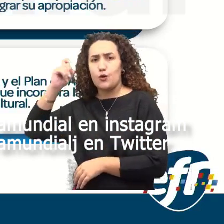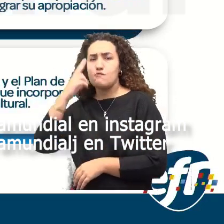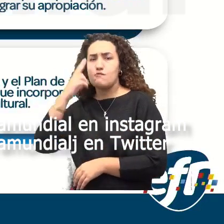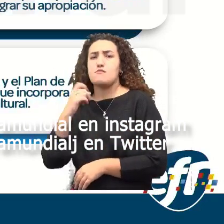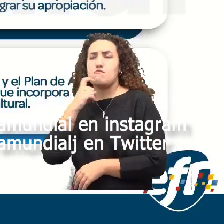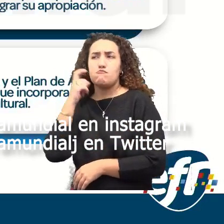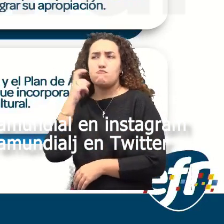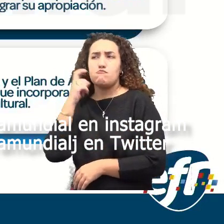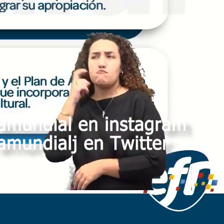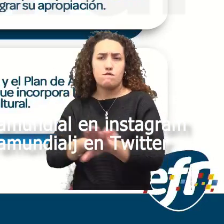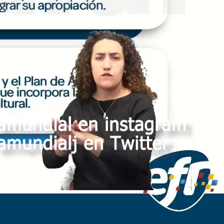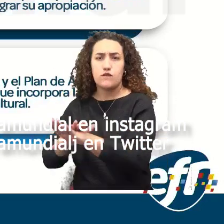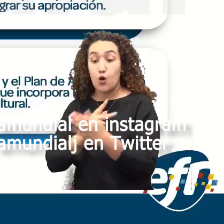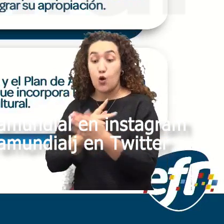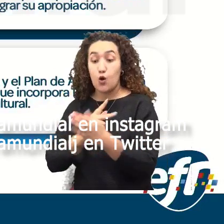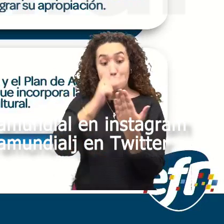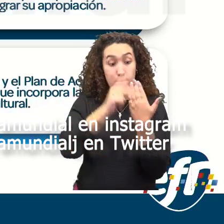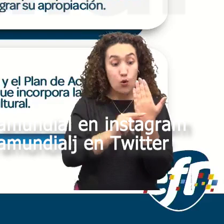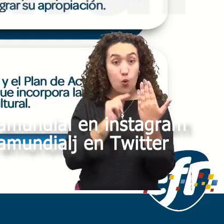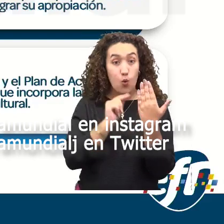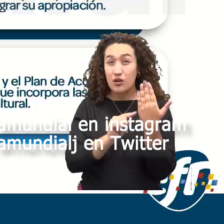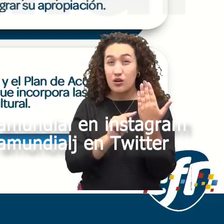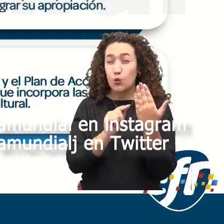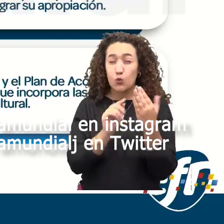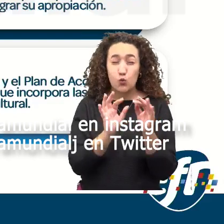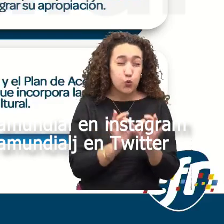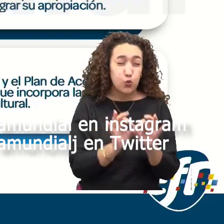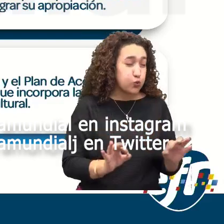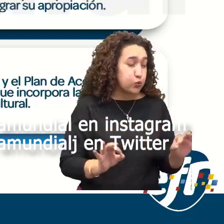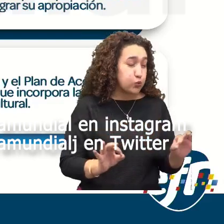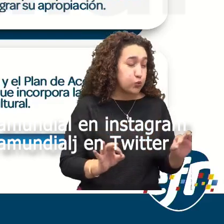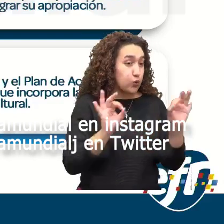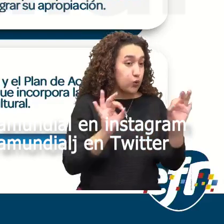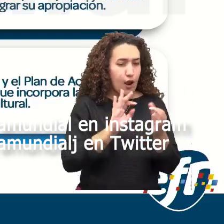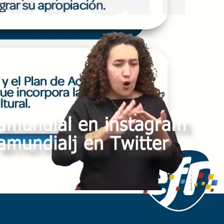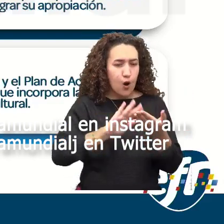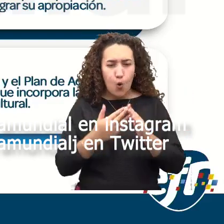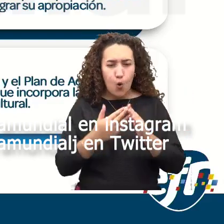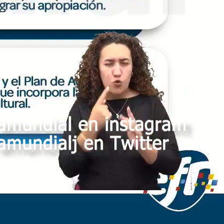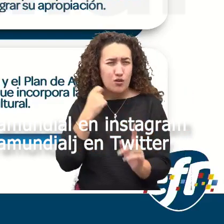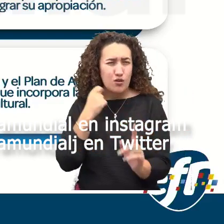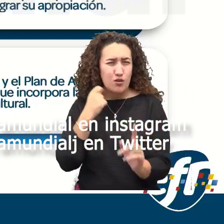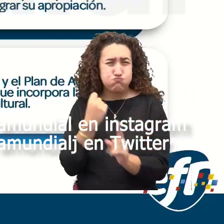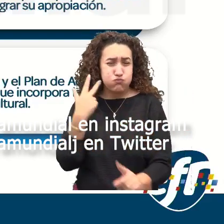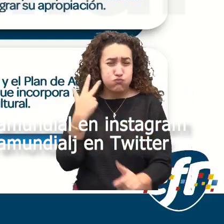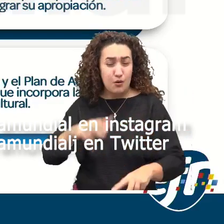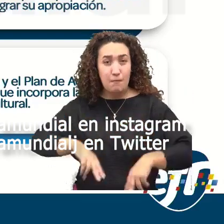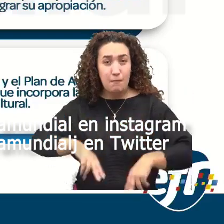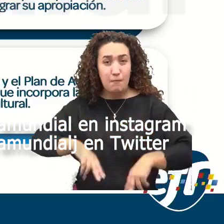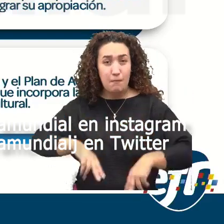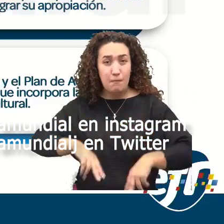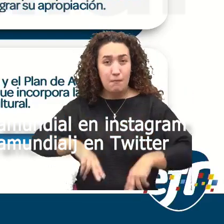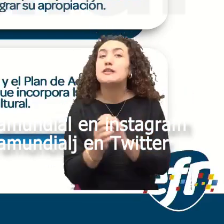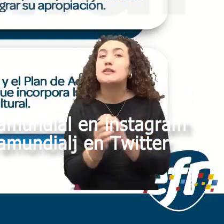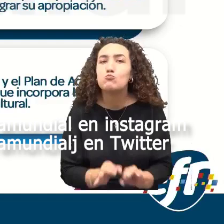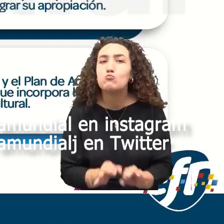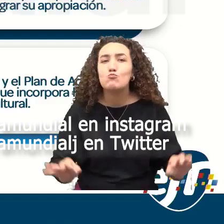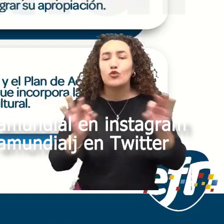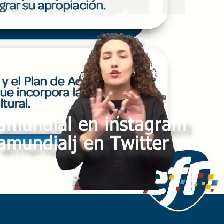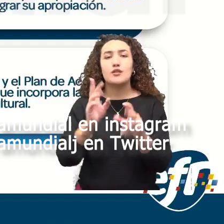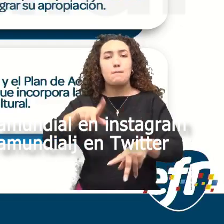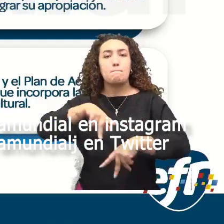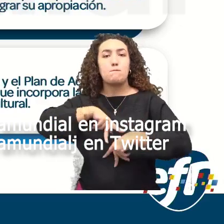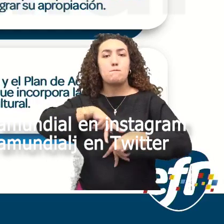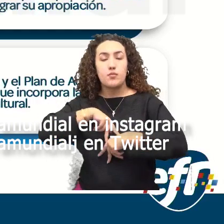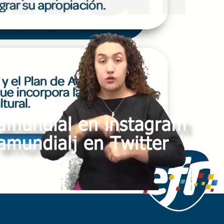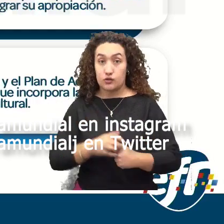de estos que le va a cambiar la vida a la comunidad, necesita sin duda que esté apropiado, y no podemos pretender que un